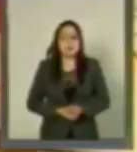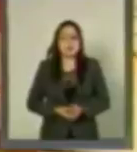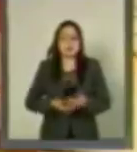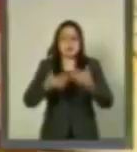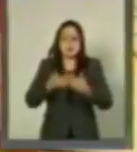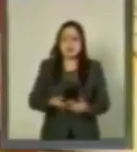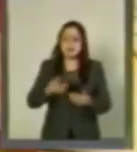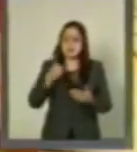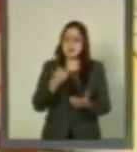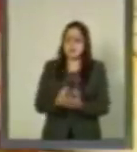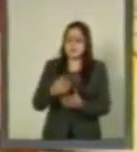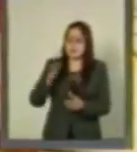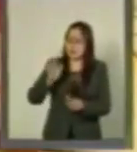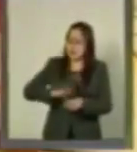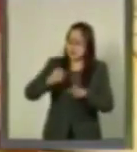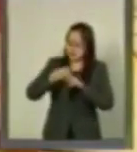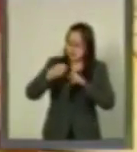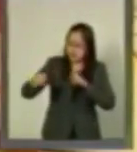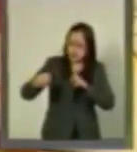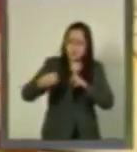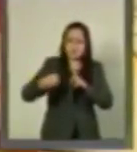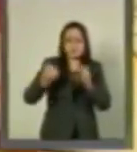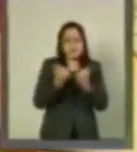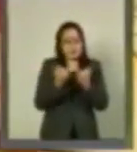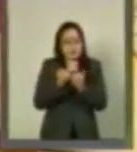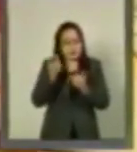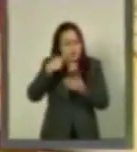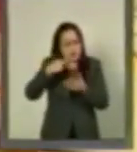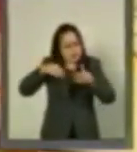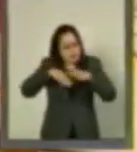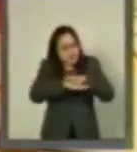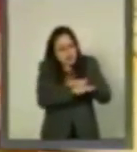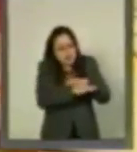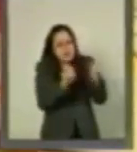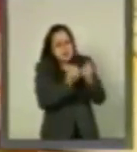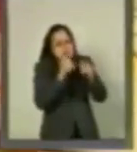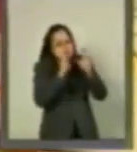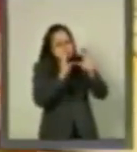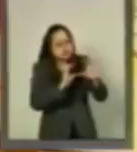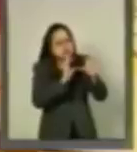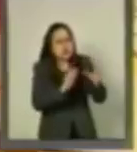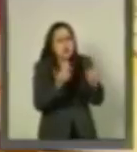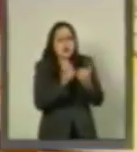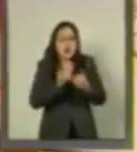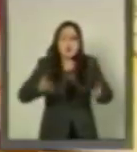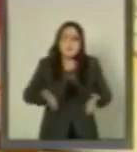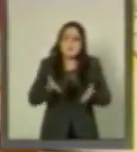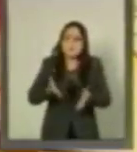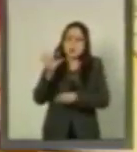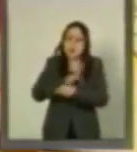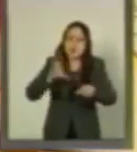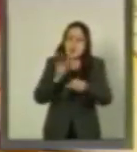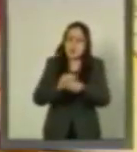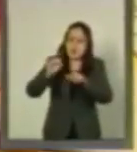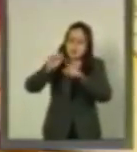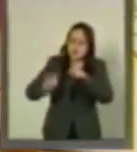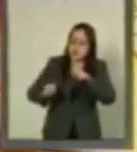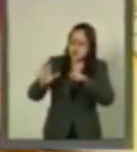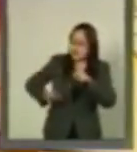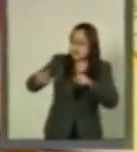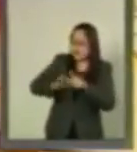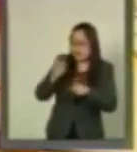No solo con mayor orden en los puntos de internamiento, sino también impulsando el desarrollo integral del